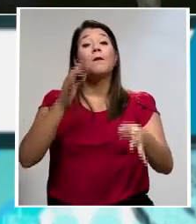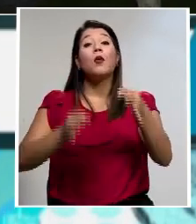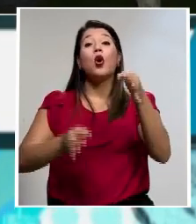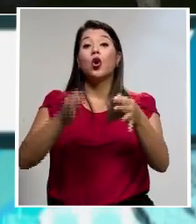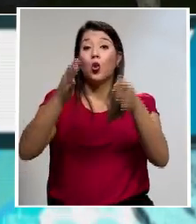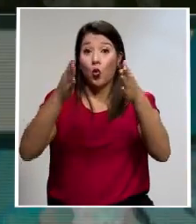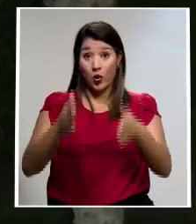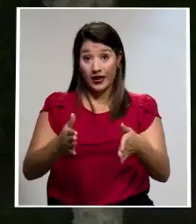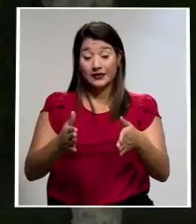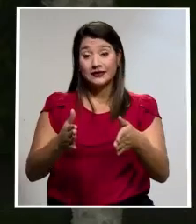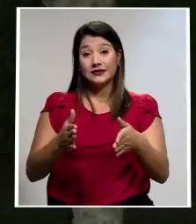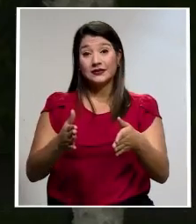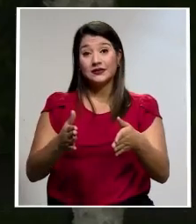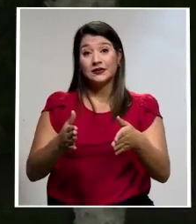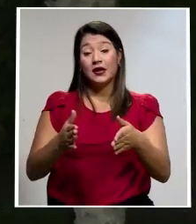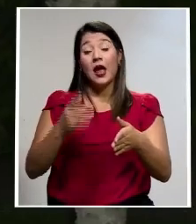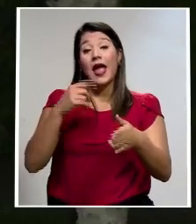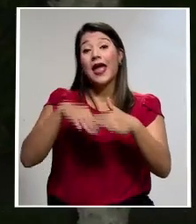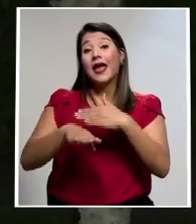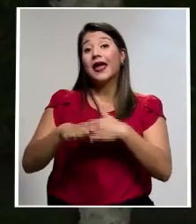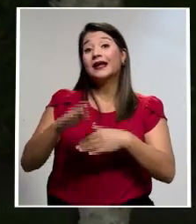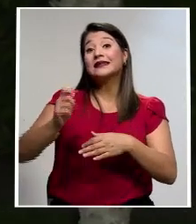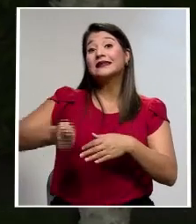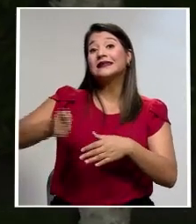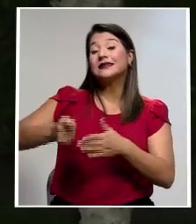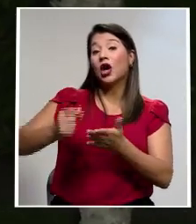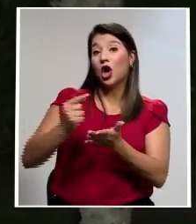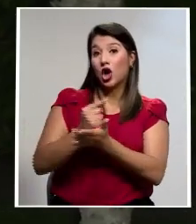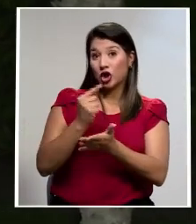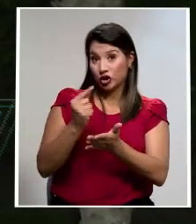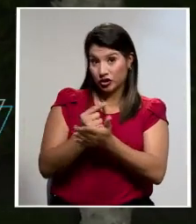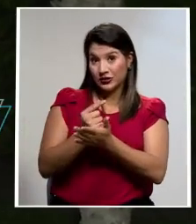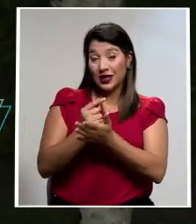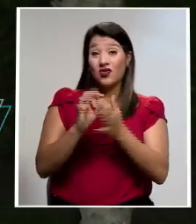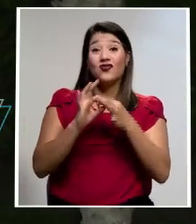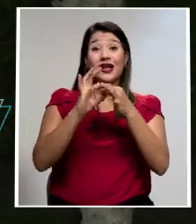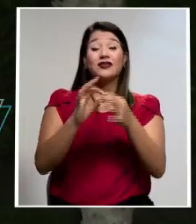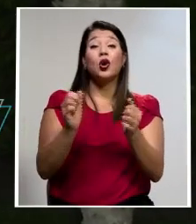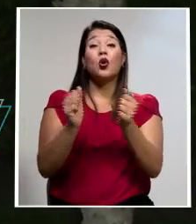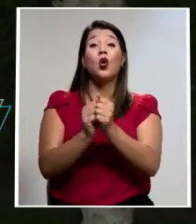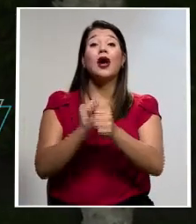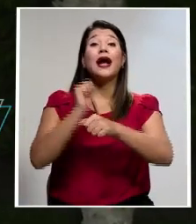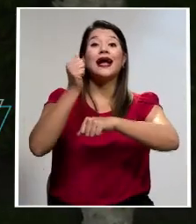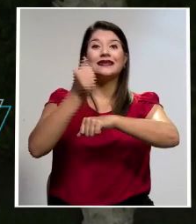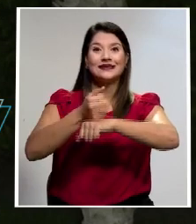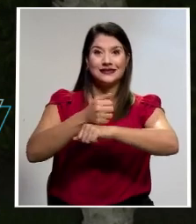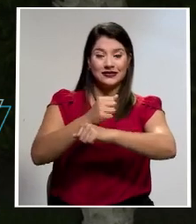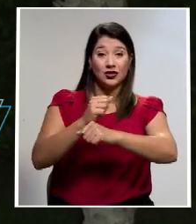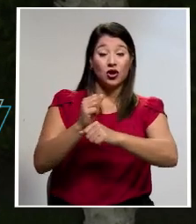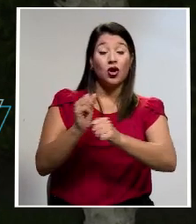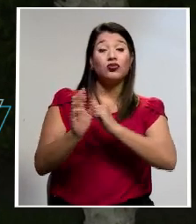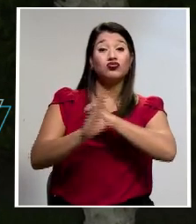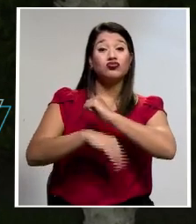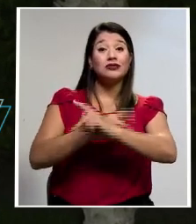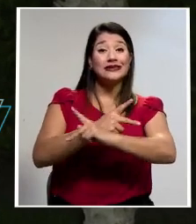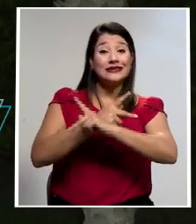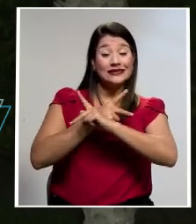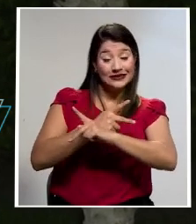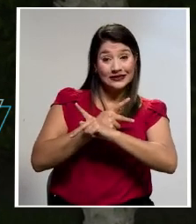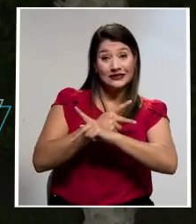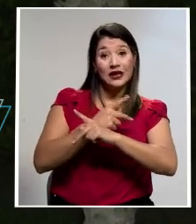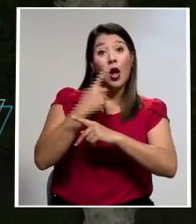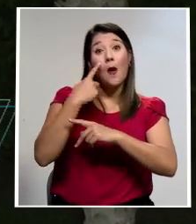de Apelación de Goicochea sobre el caso de las medidas cautelares a las personas imputadas por el caso policialmente